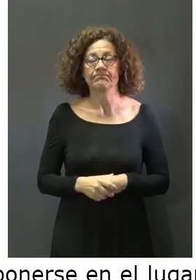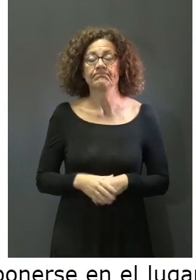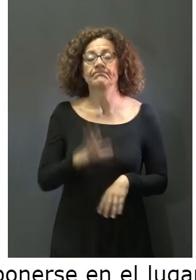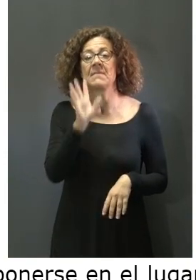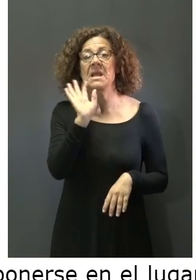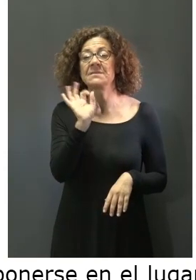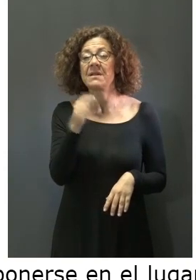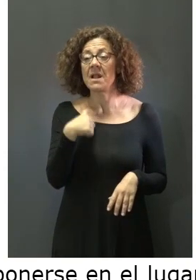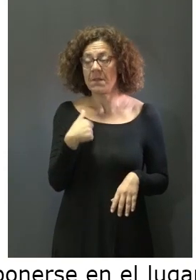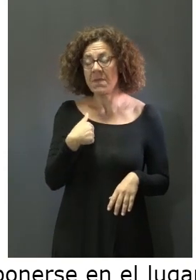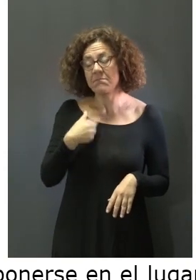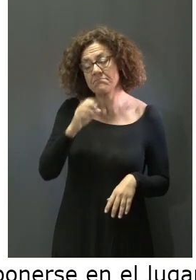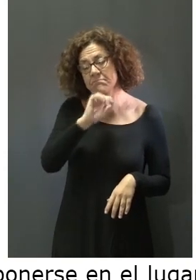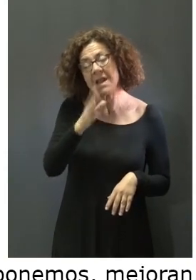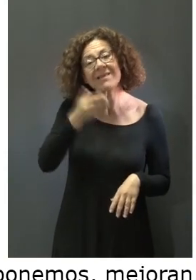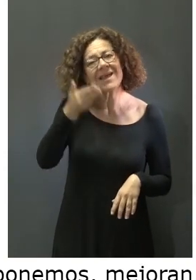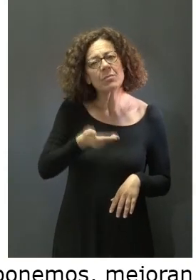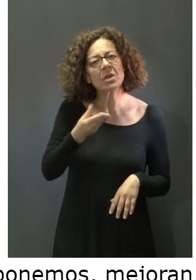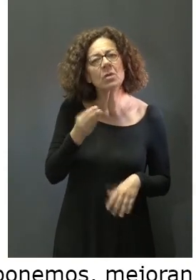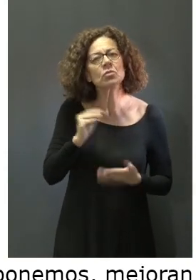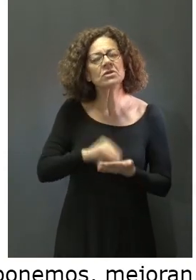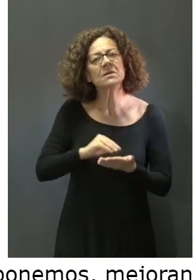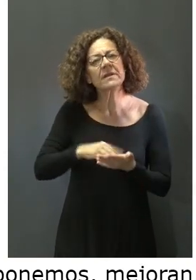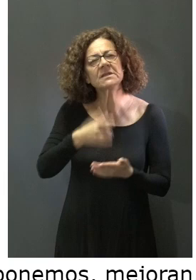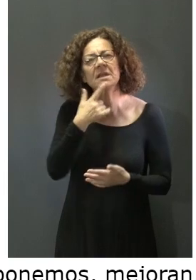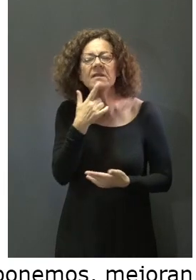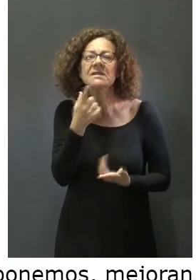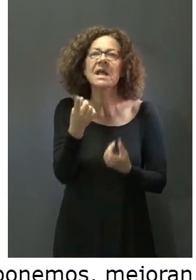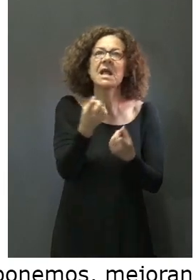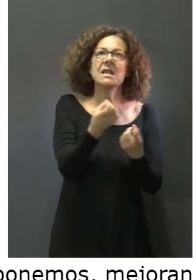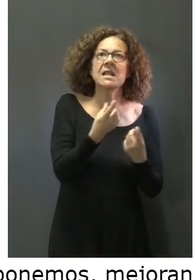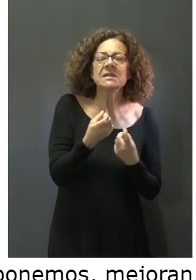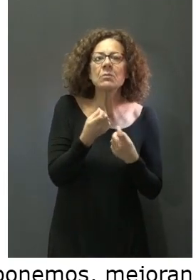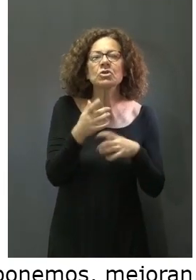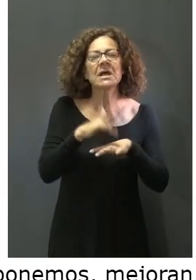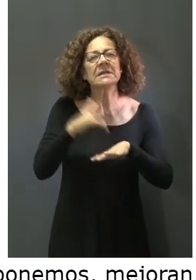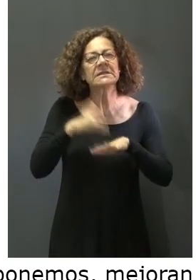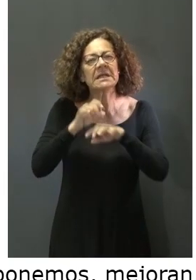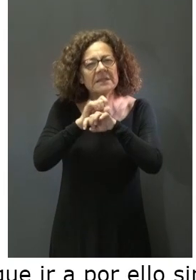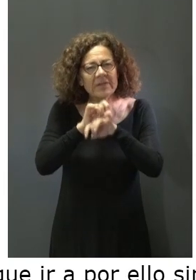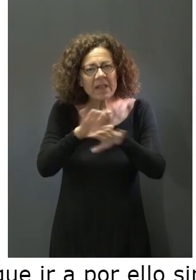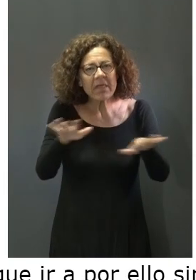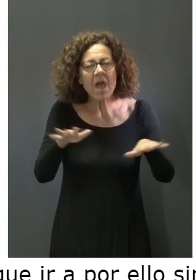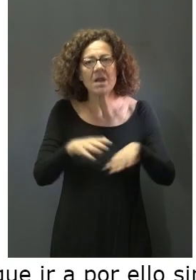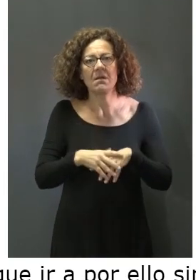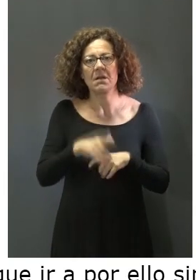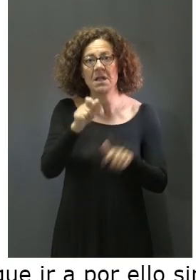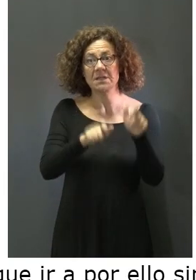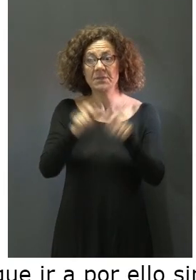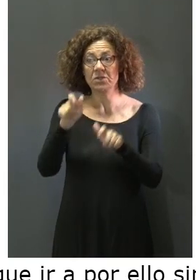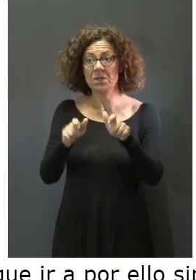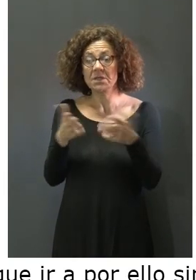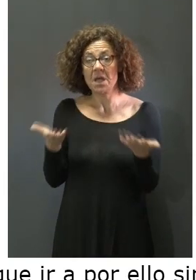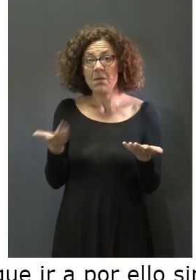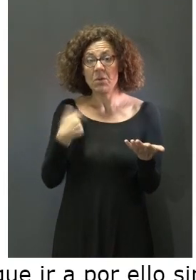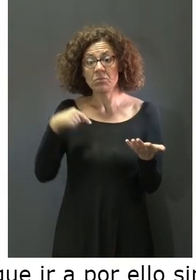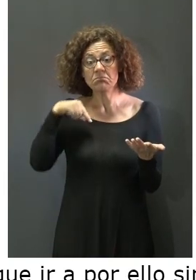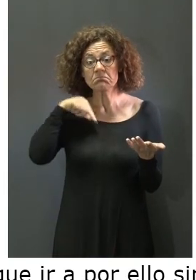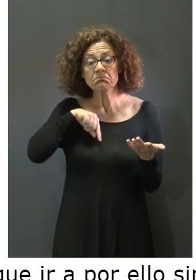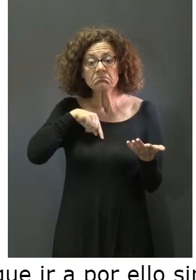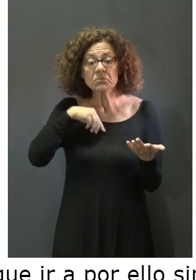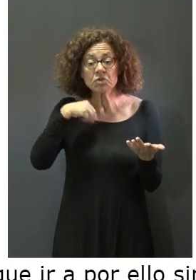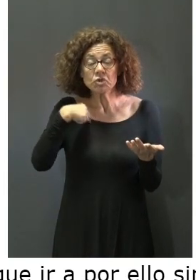que además me parece muy importante, muchas veces se habla, es que necesitamos sensibilizar, ¿no? a las personas, pero a mí me parece